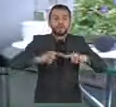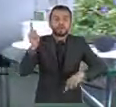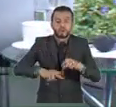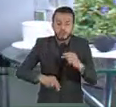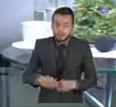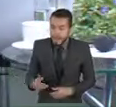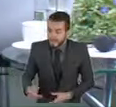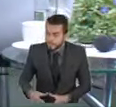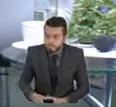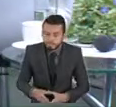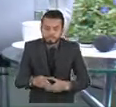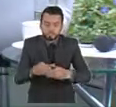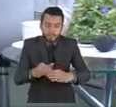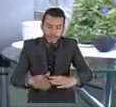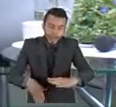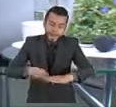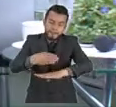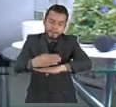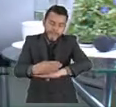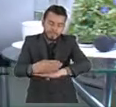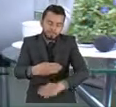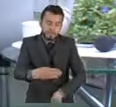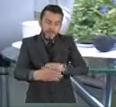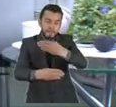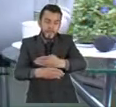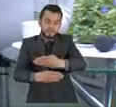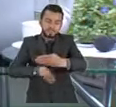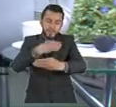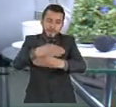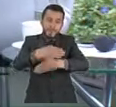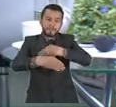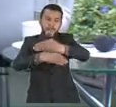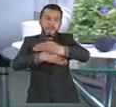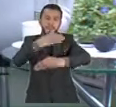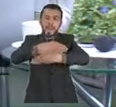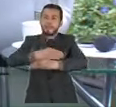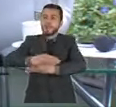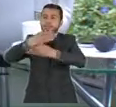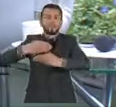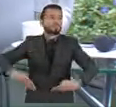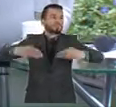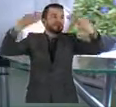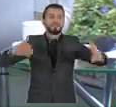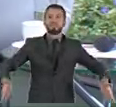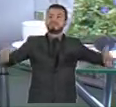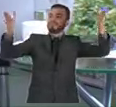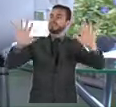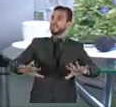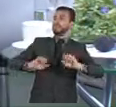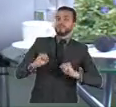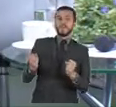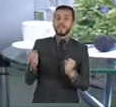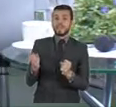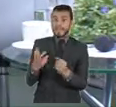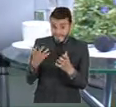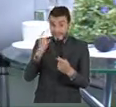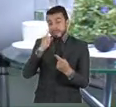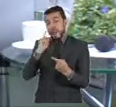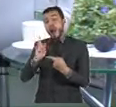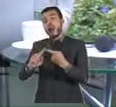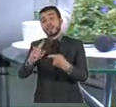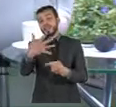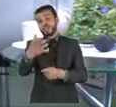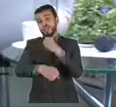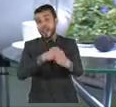se pueda llegar a la ciudad de los 500 años que aquí estamos comprometiéndonos a hacer. Para que ese